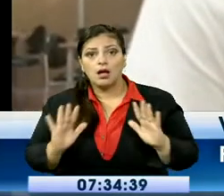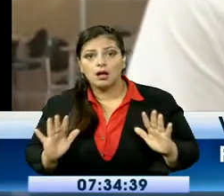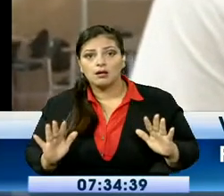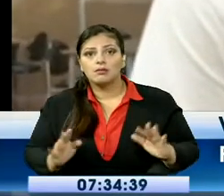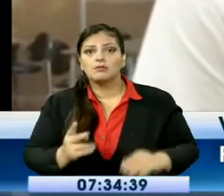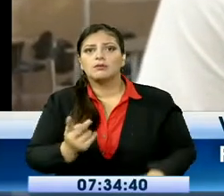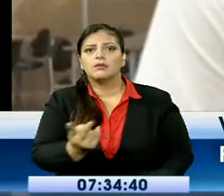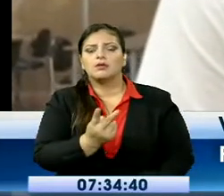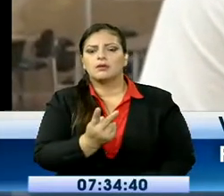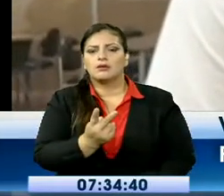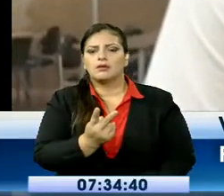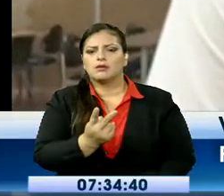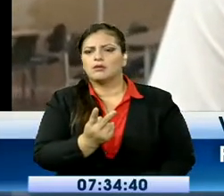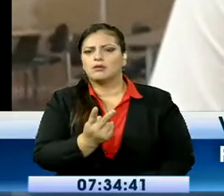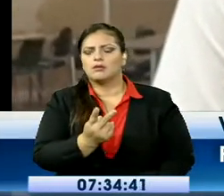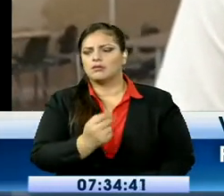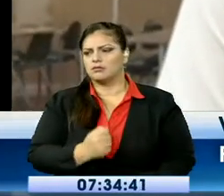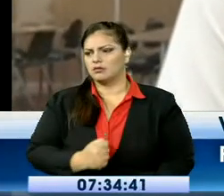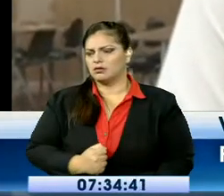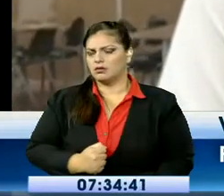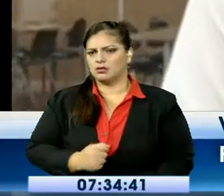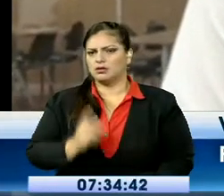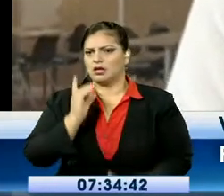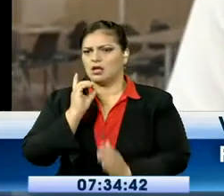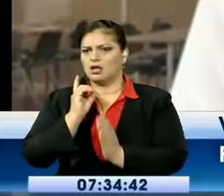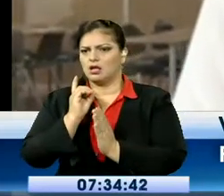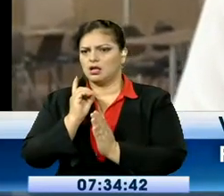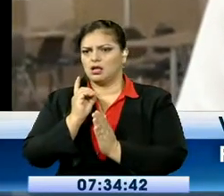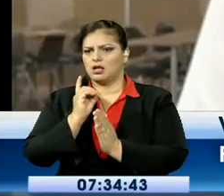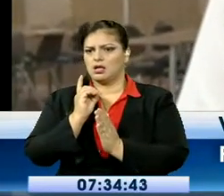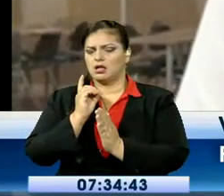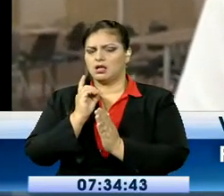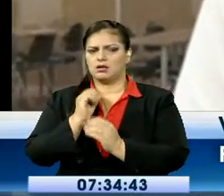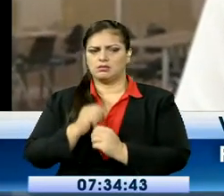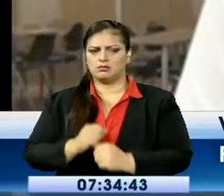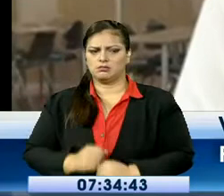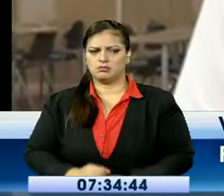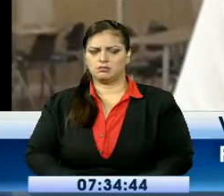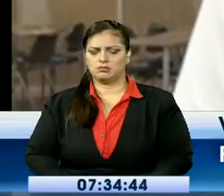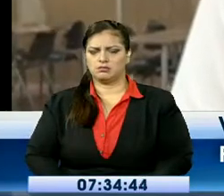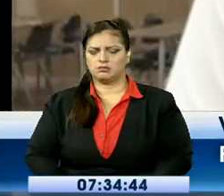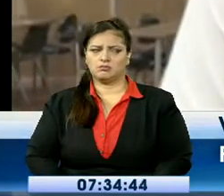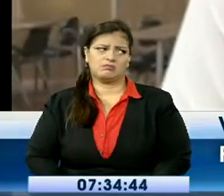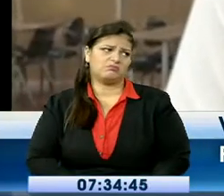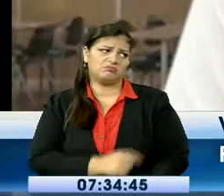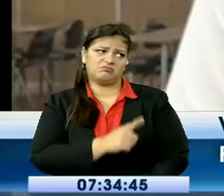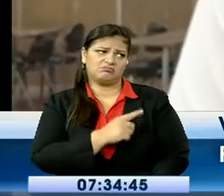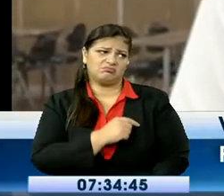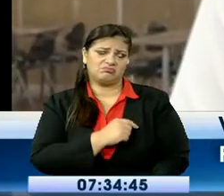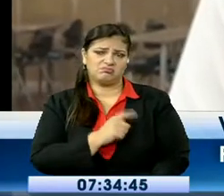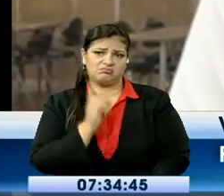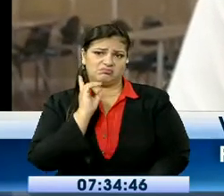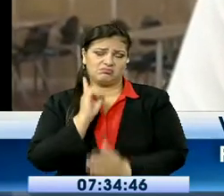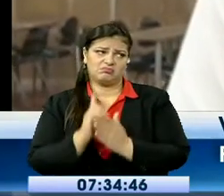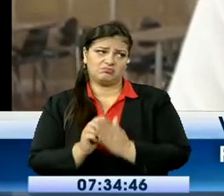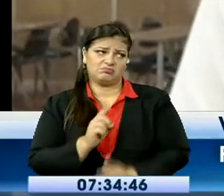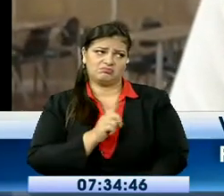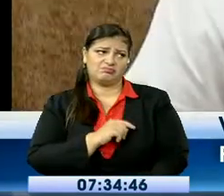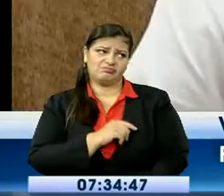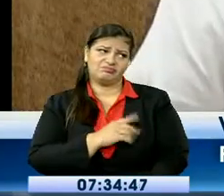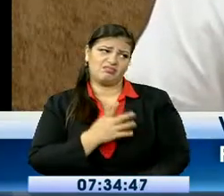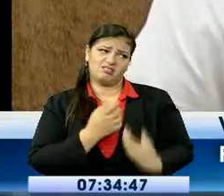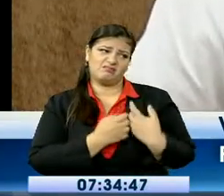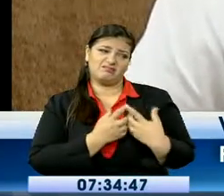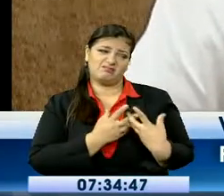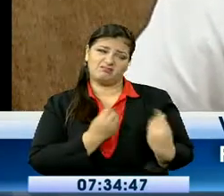no poner denuncia y se fueron aquí amistosamente. Y ahí quedó todo.